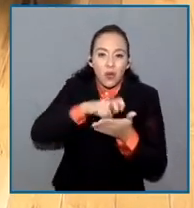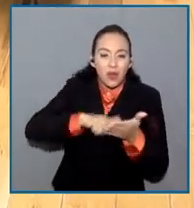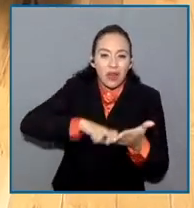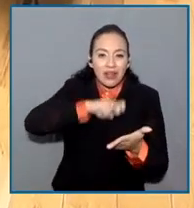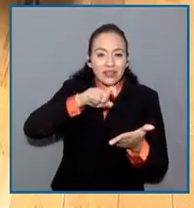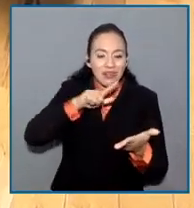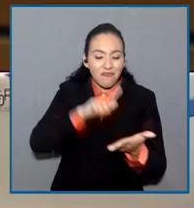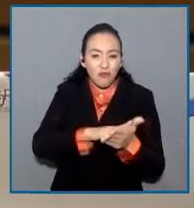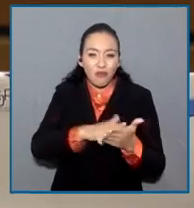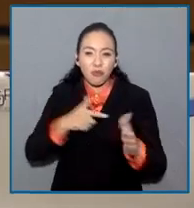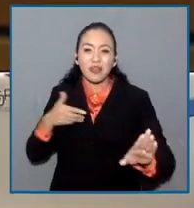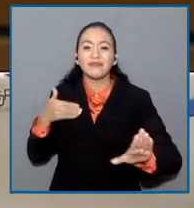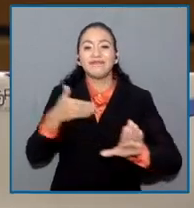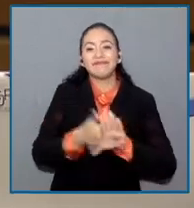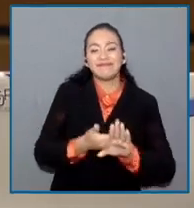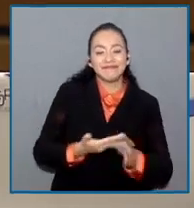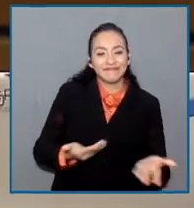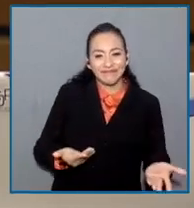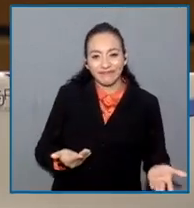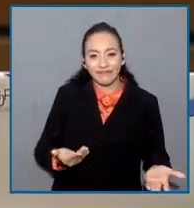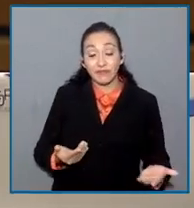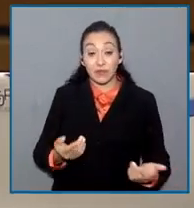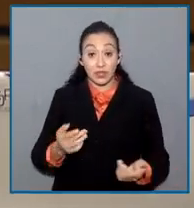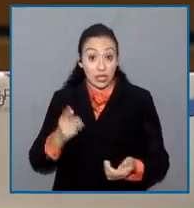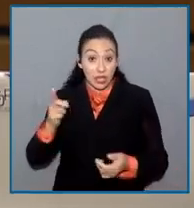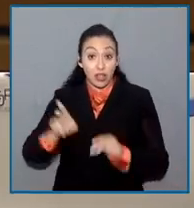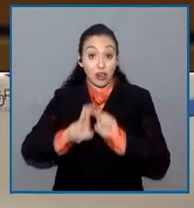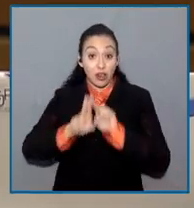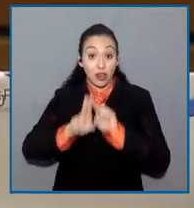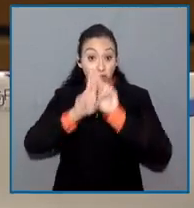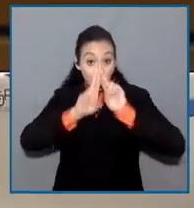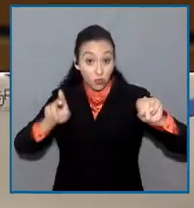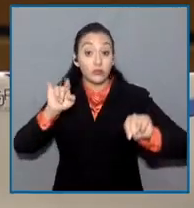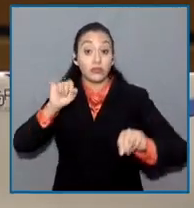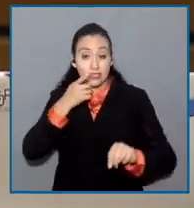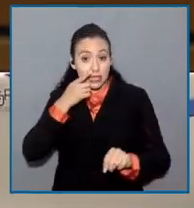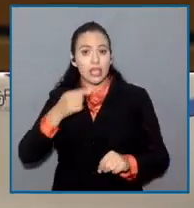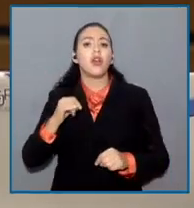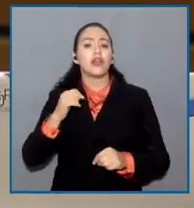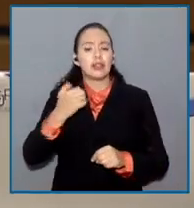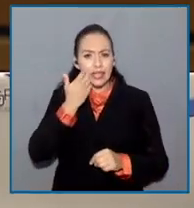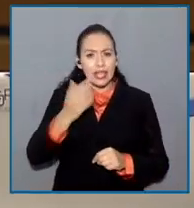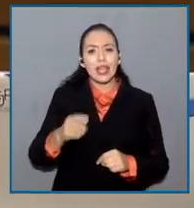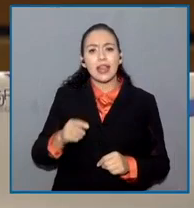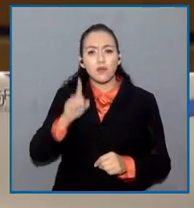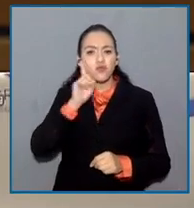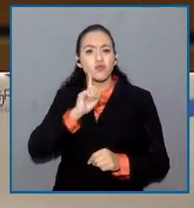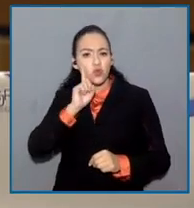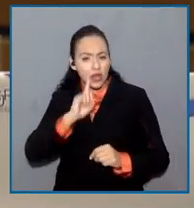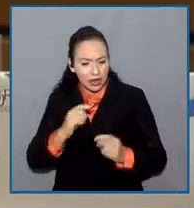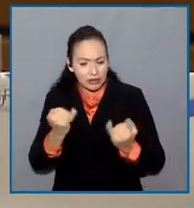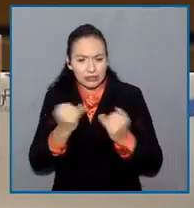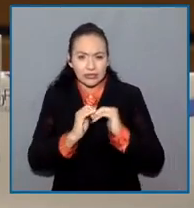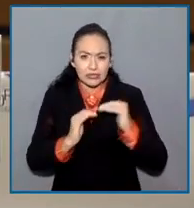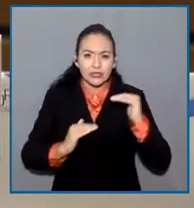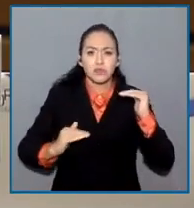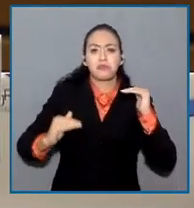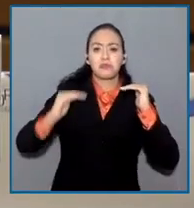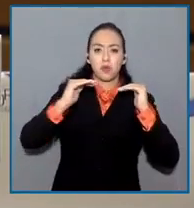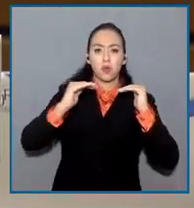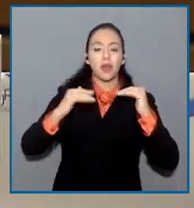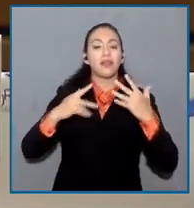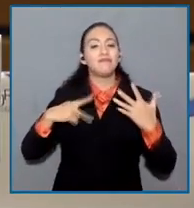en esta materia hacia las mujeres no implica discriminación para los hombres. No se presentan a exámenes para